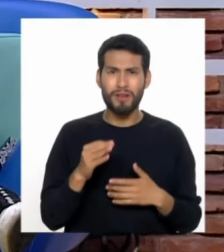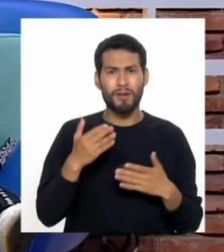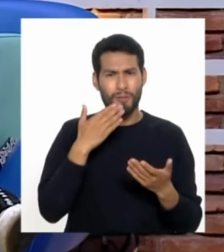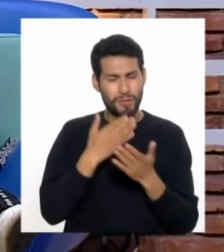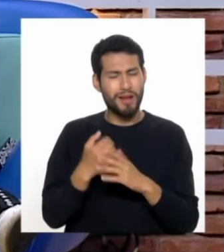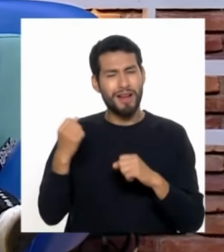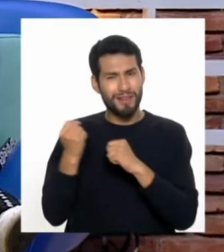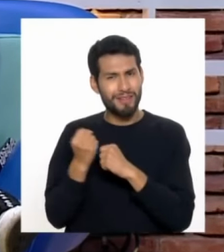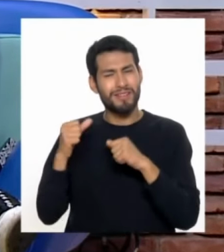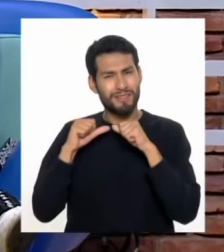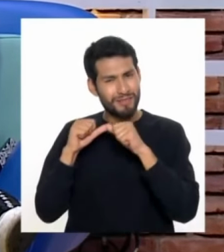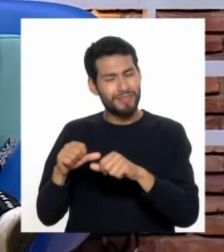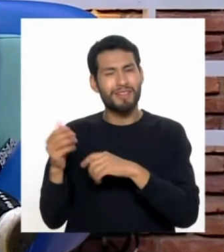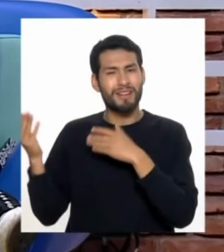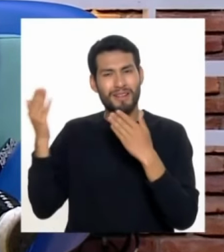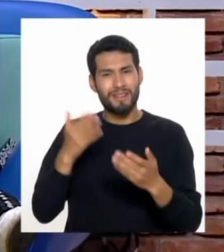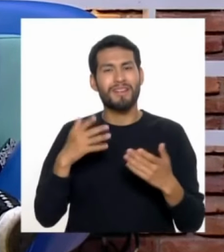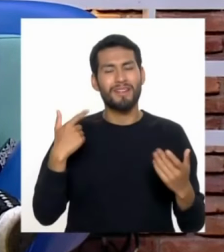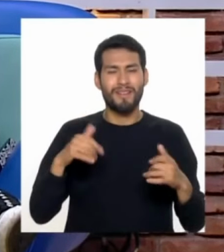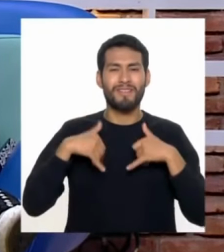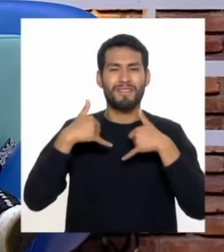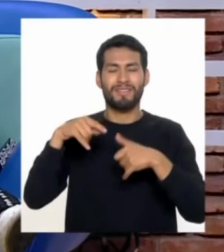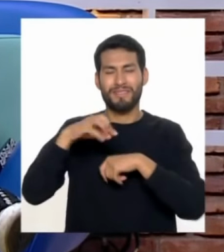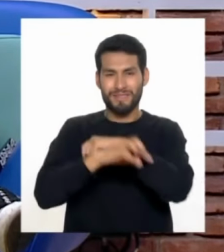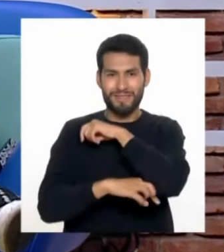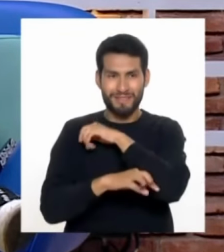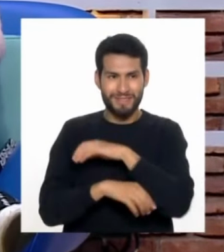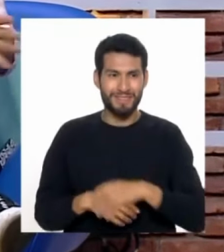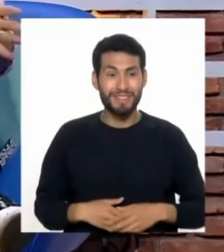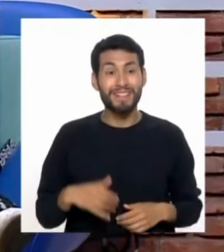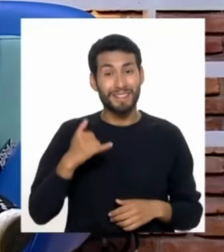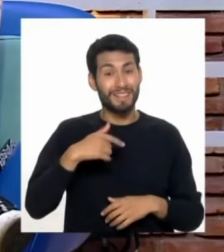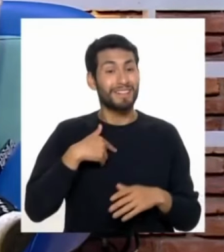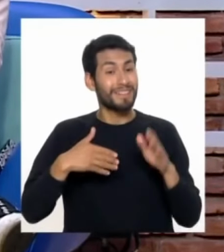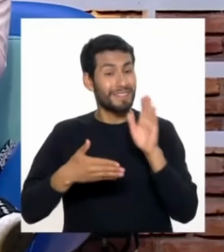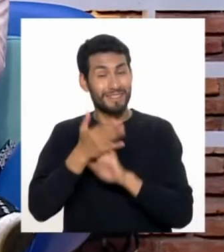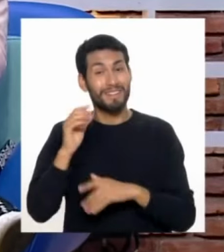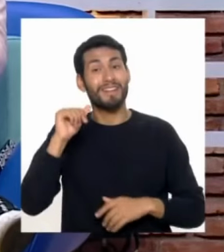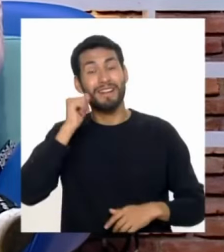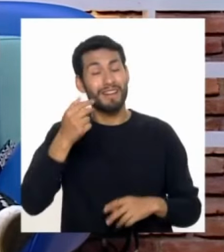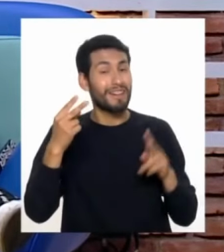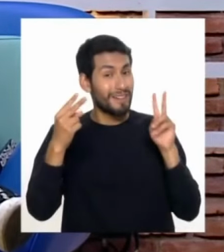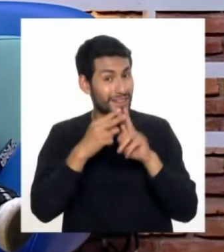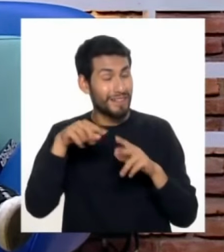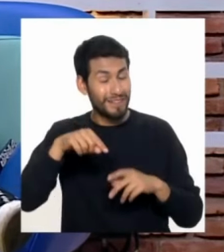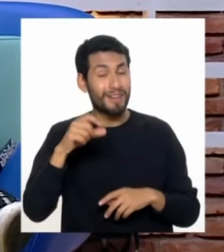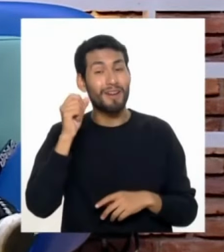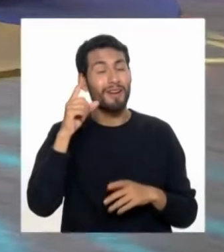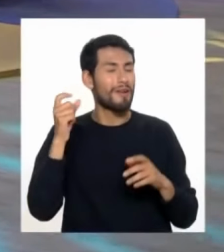puedan apoyar para seguir trayéndonos más premios a nuestro país, Chris. Nos vamos y mañana nos volvemos a encontrar